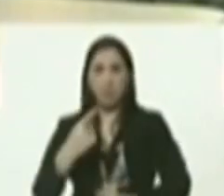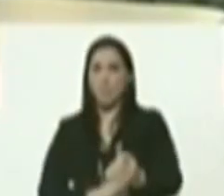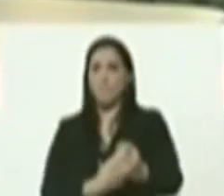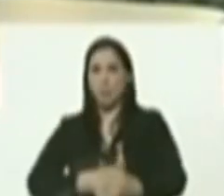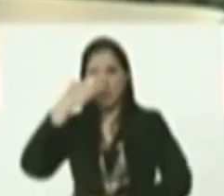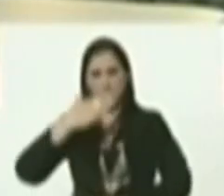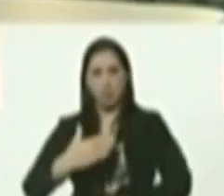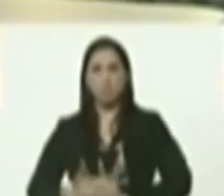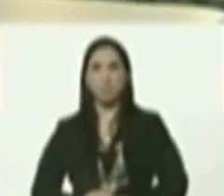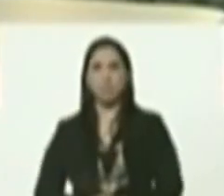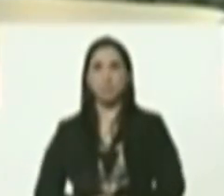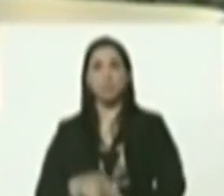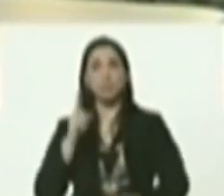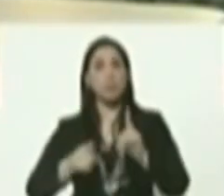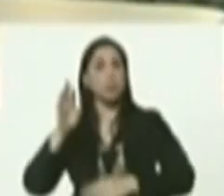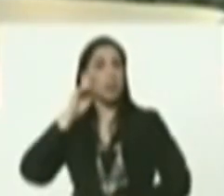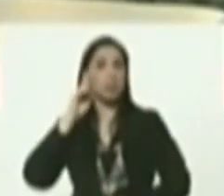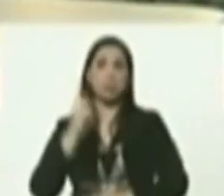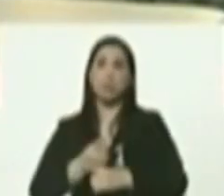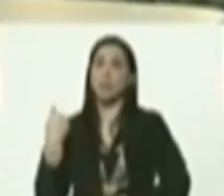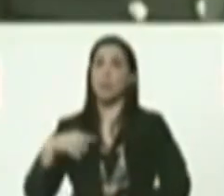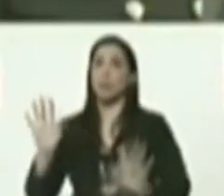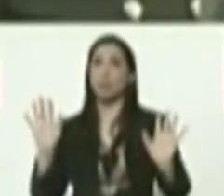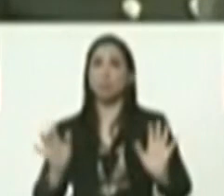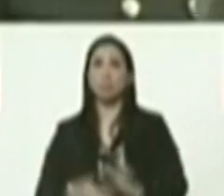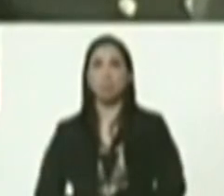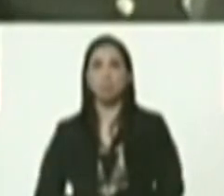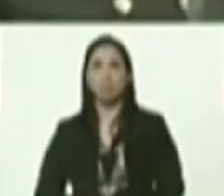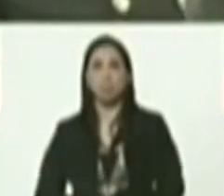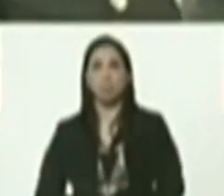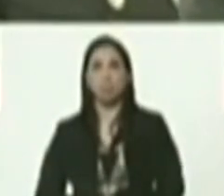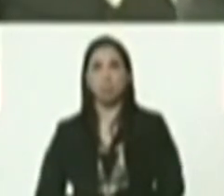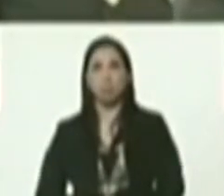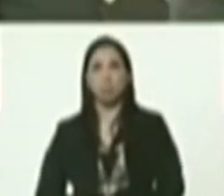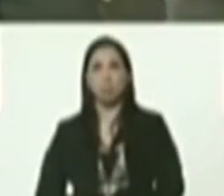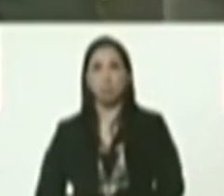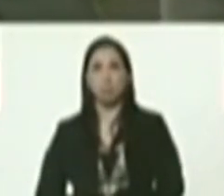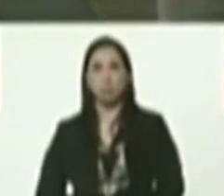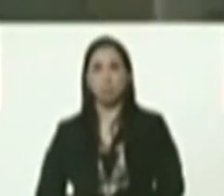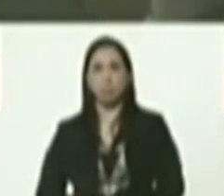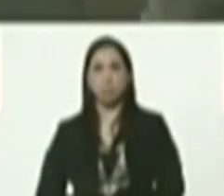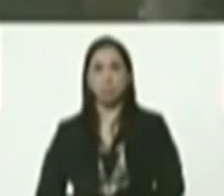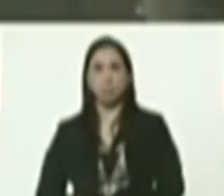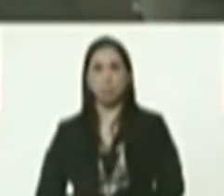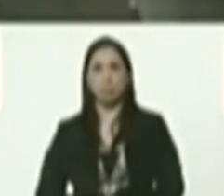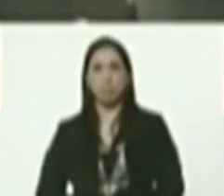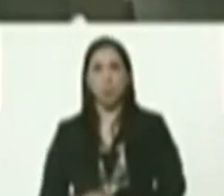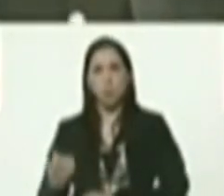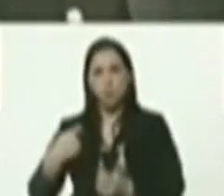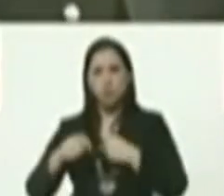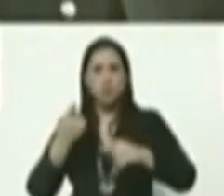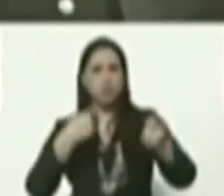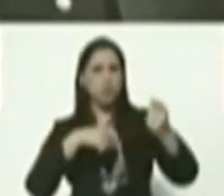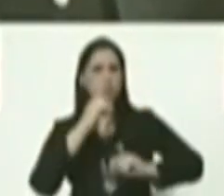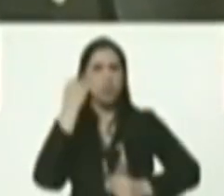mientras tanto maduro quien también responsabiliza al gobierno colombiano de haber participado en la operación anima a sus seguidores a estar atentos contra